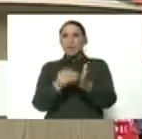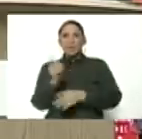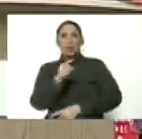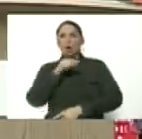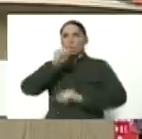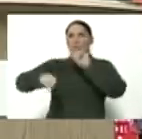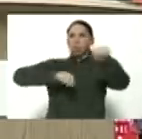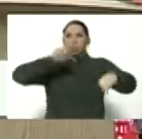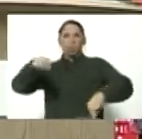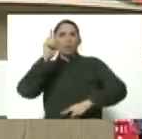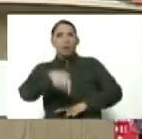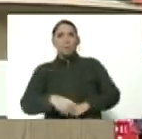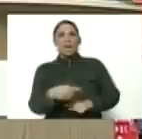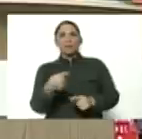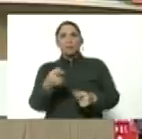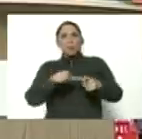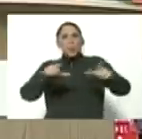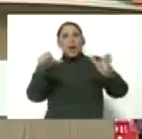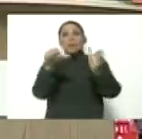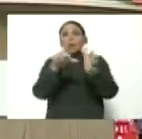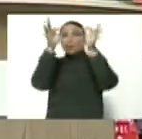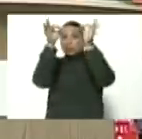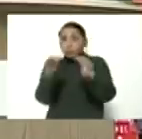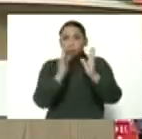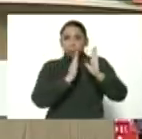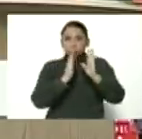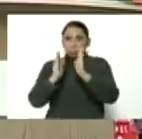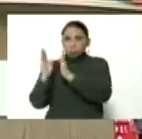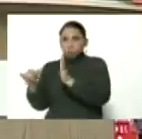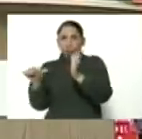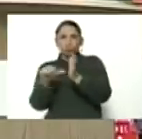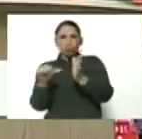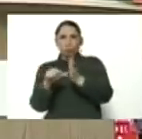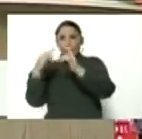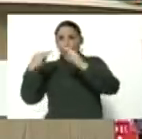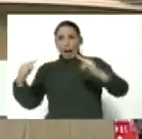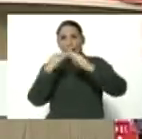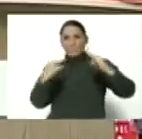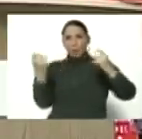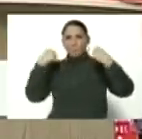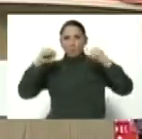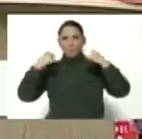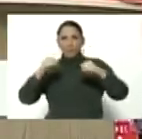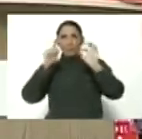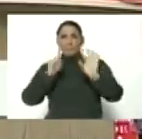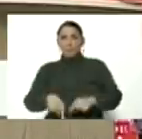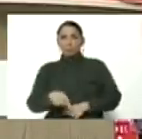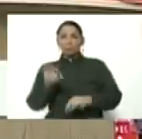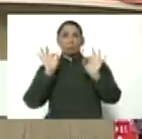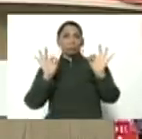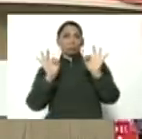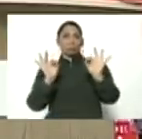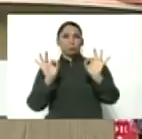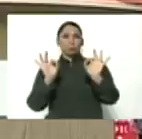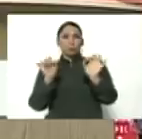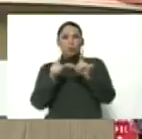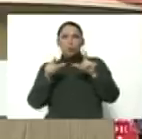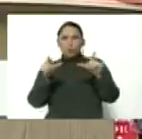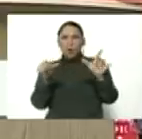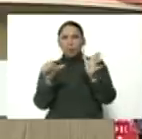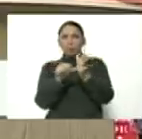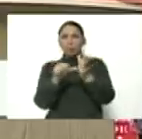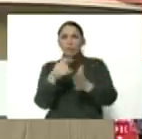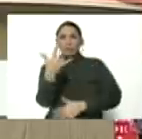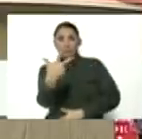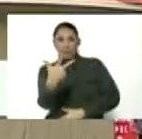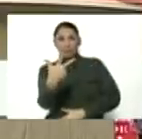señalado incluso las coordenadas de esos campos de entrenamiento y específicamente las coordenadas de los tres campos